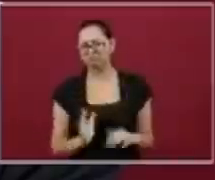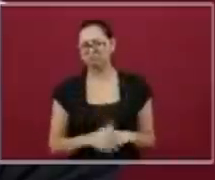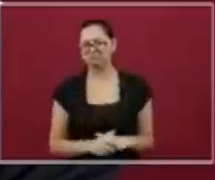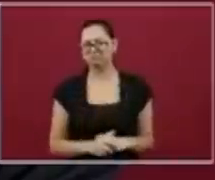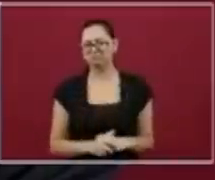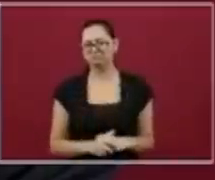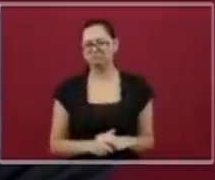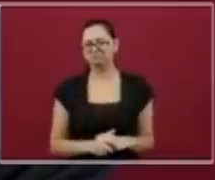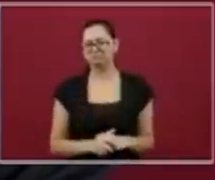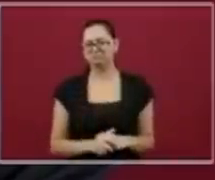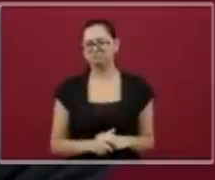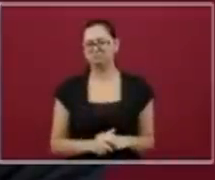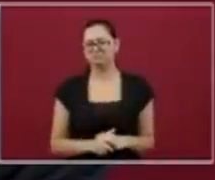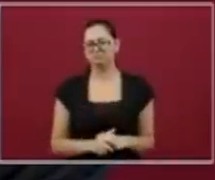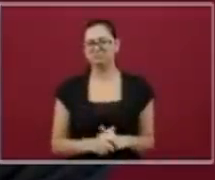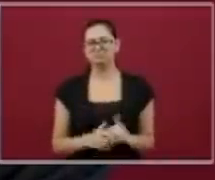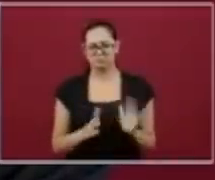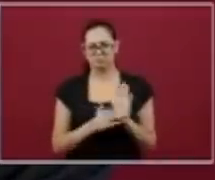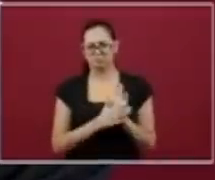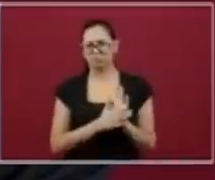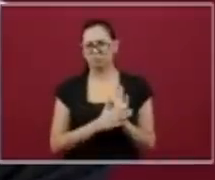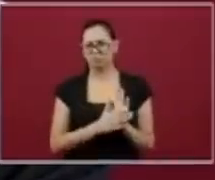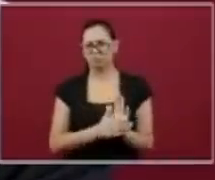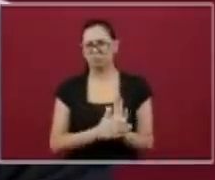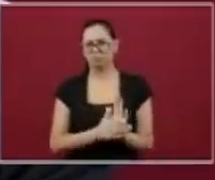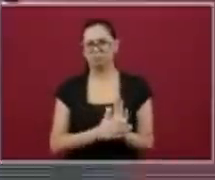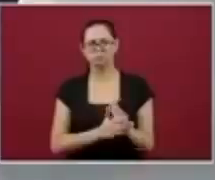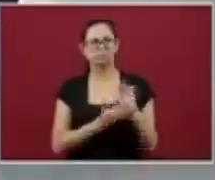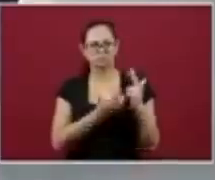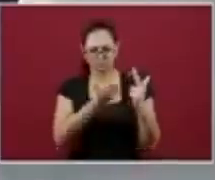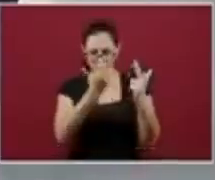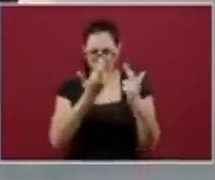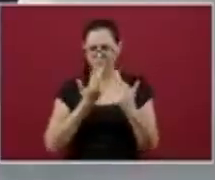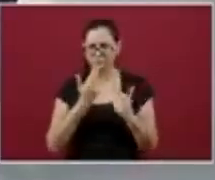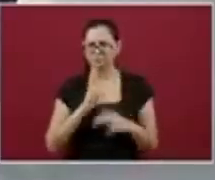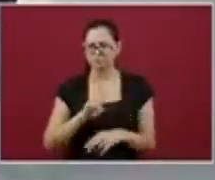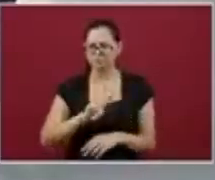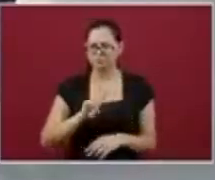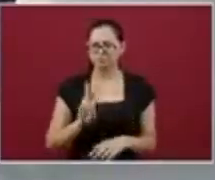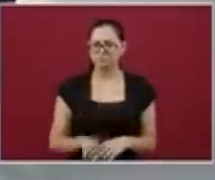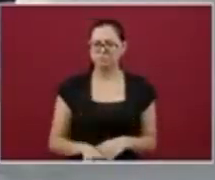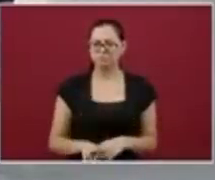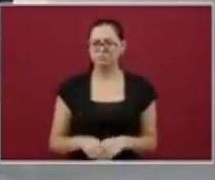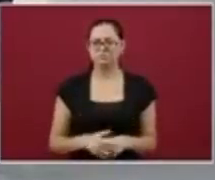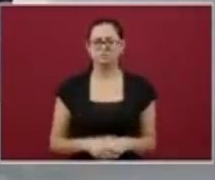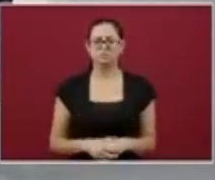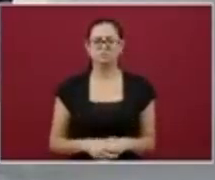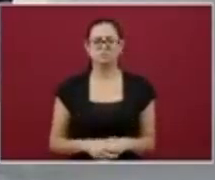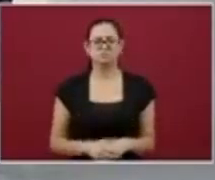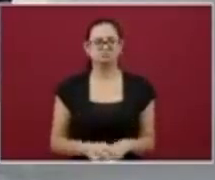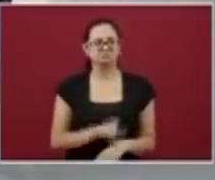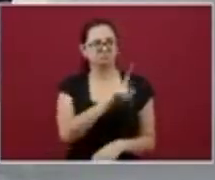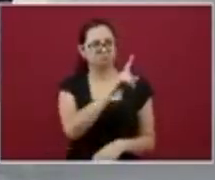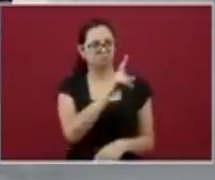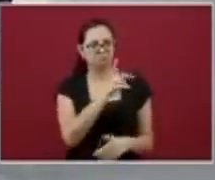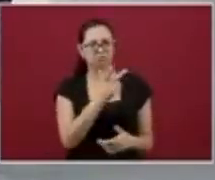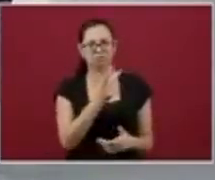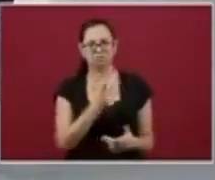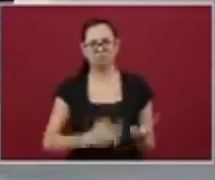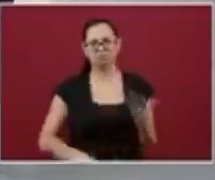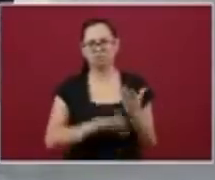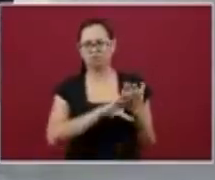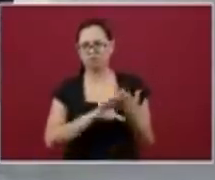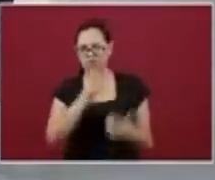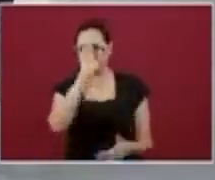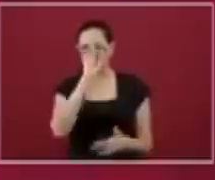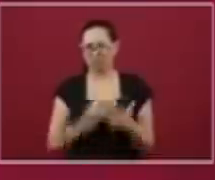y tengo pruebas de lo que les estoy diciendo. No me quedaría callado si no hubiese